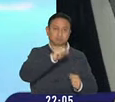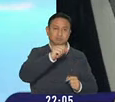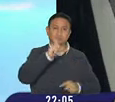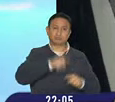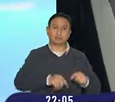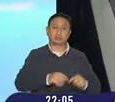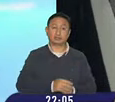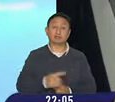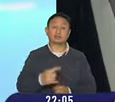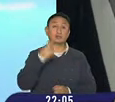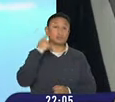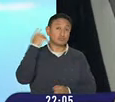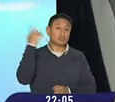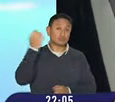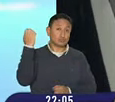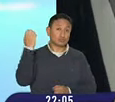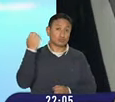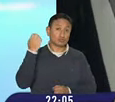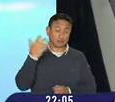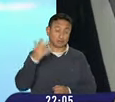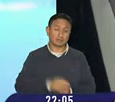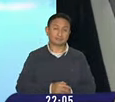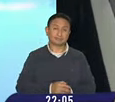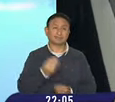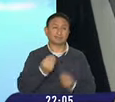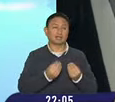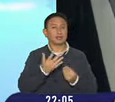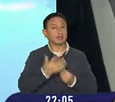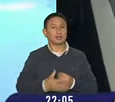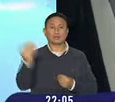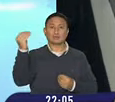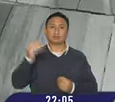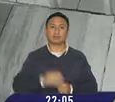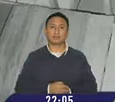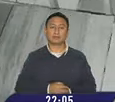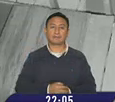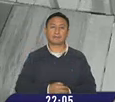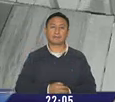impedidos, pues sonó la alarma. No tuvieron más opción que escapar.